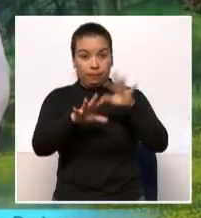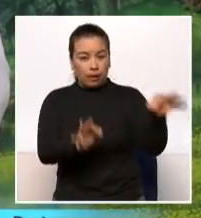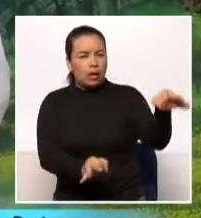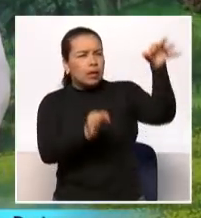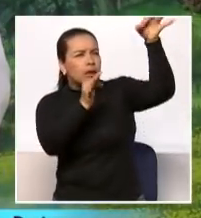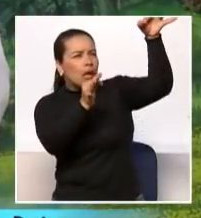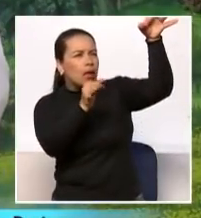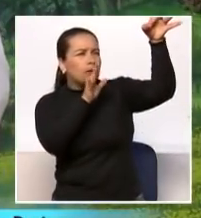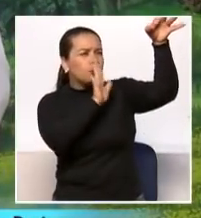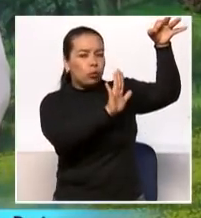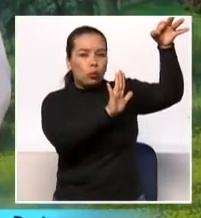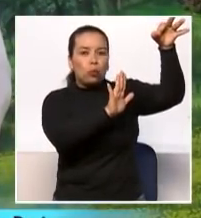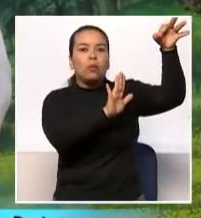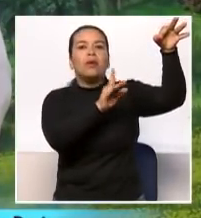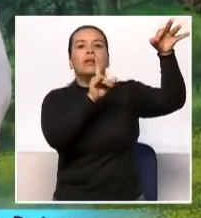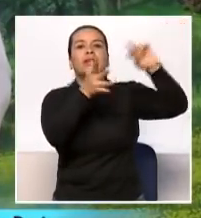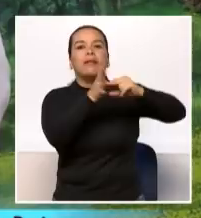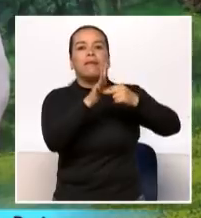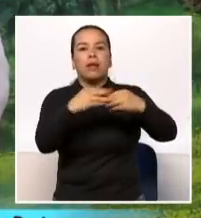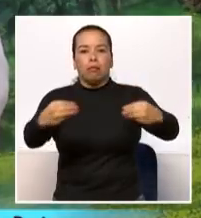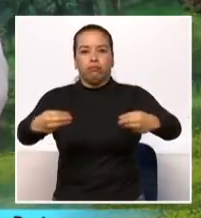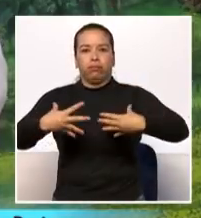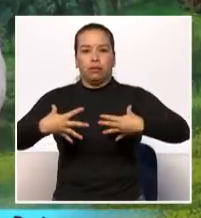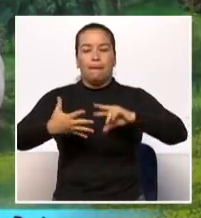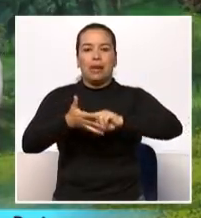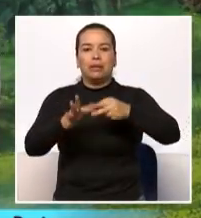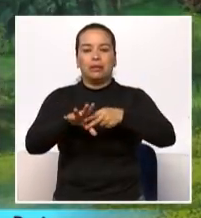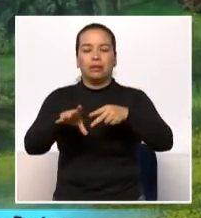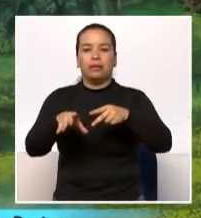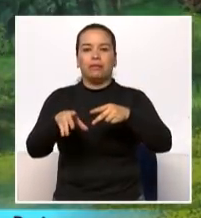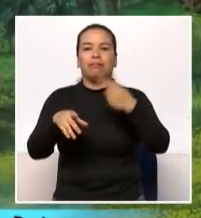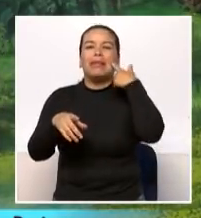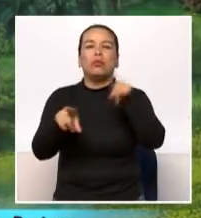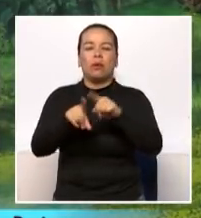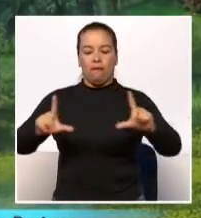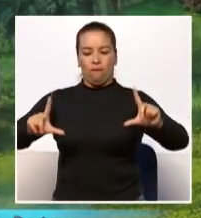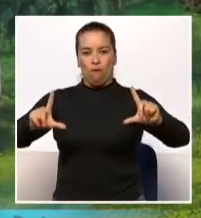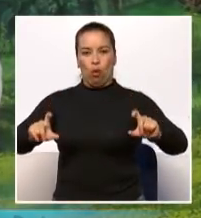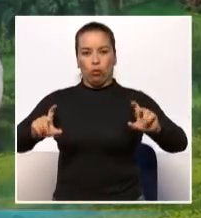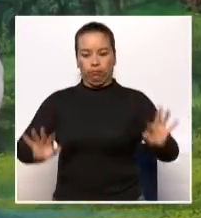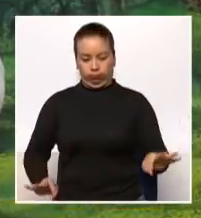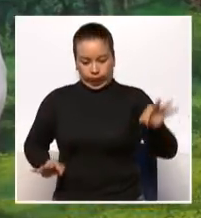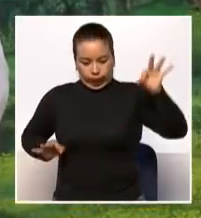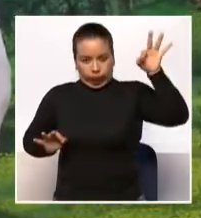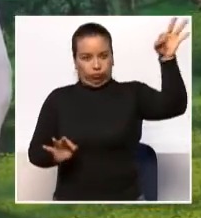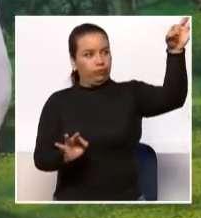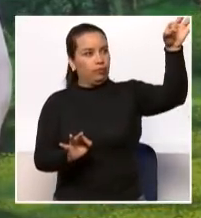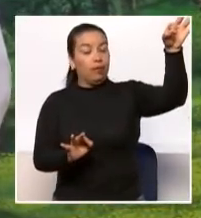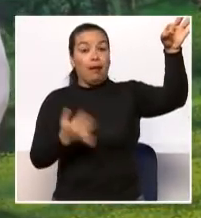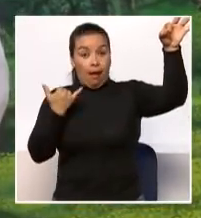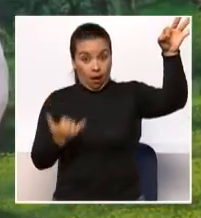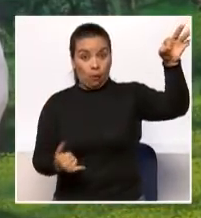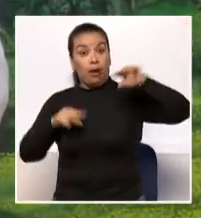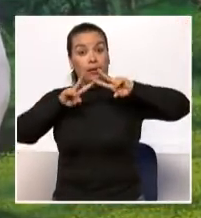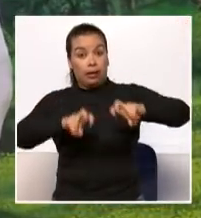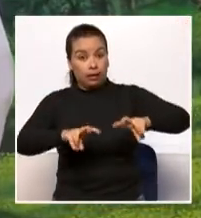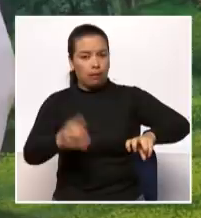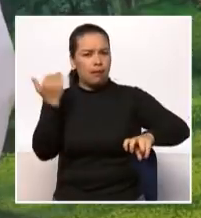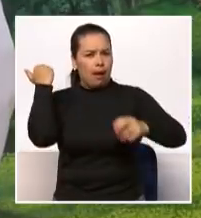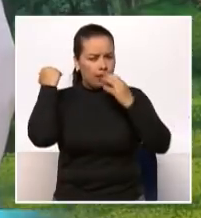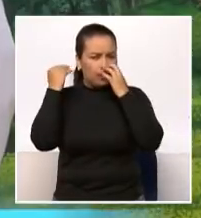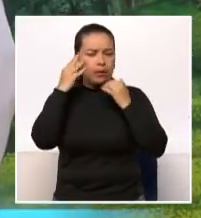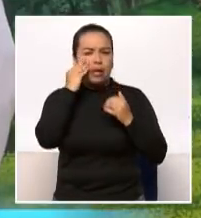tomografía utilizan radiaciones ionizantes, ¿cierto? Y las radiaciones ionizantes es un tema que se estudia actualmente a raíz de todas las